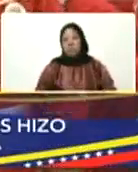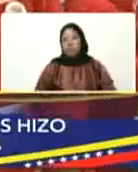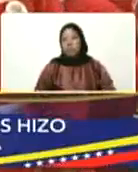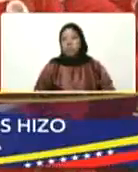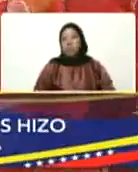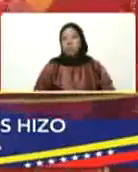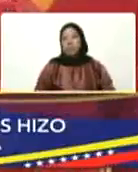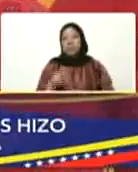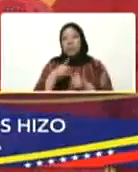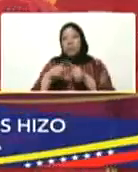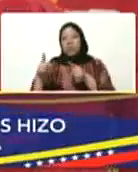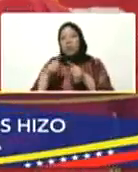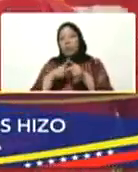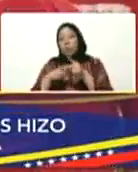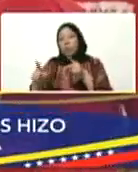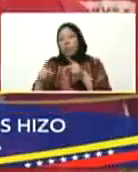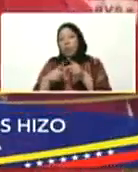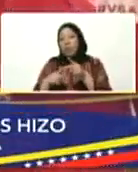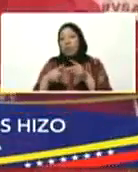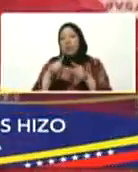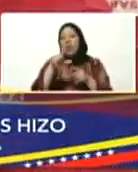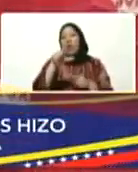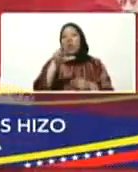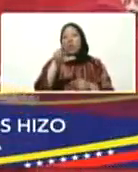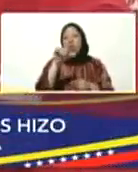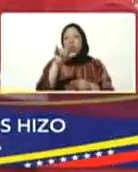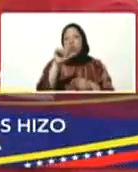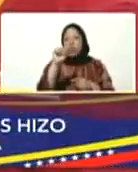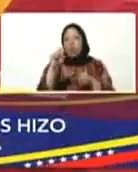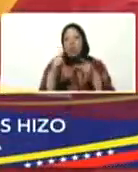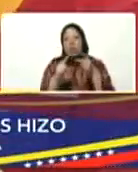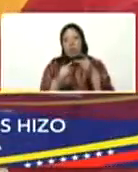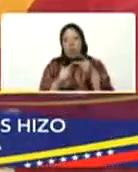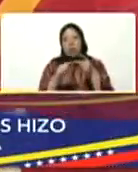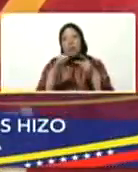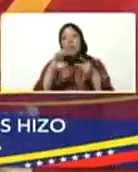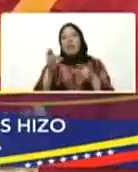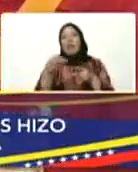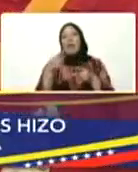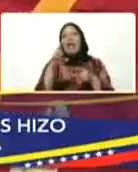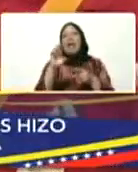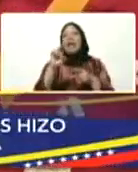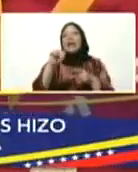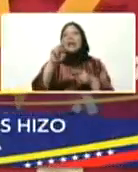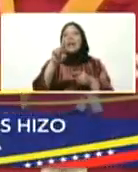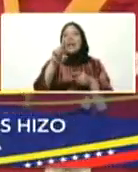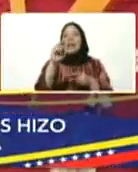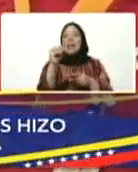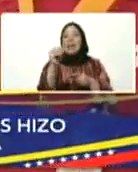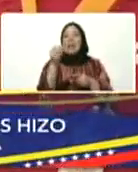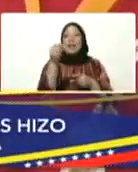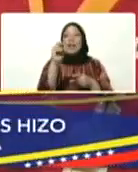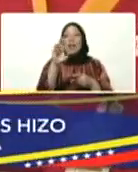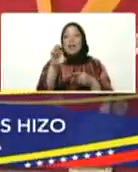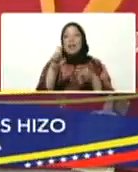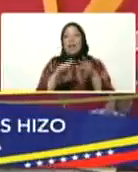José, Luis Eduardo, Israel Antonio, Jesús Enríquez, Miguel